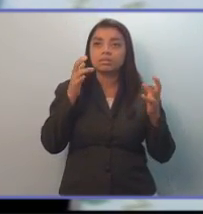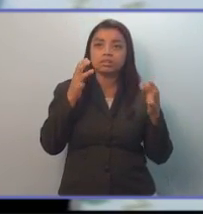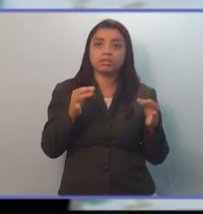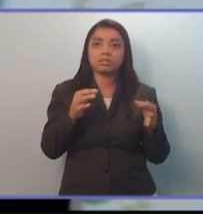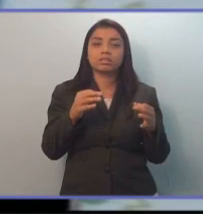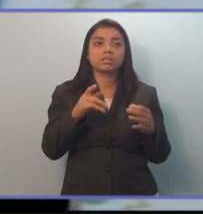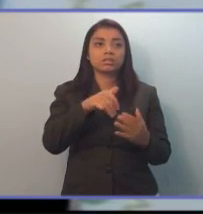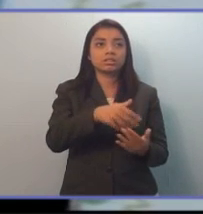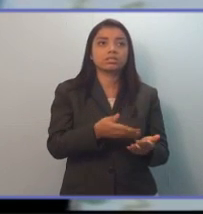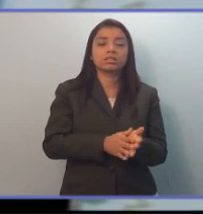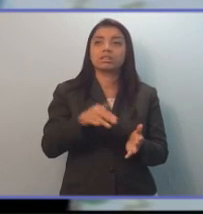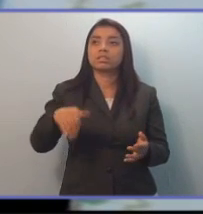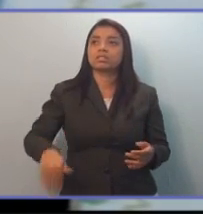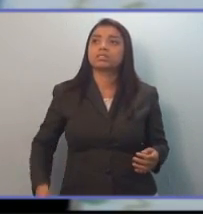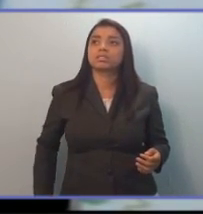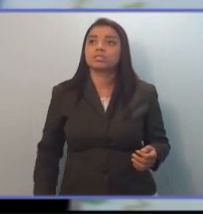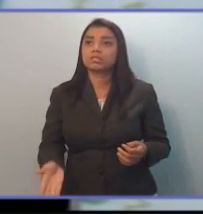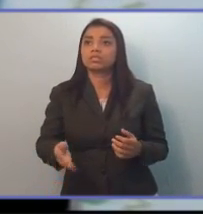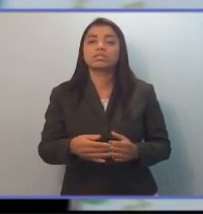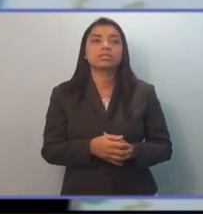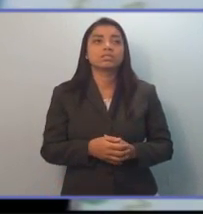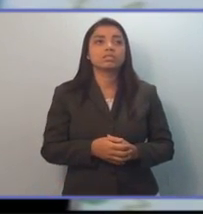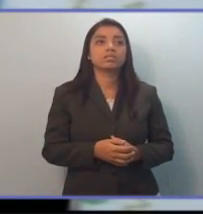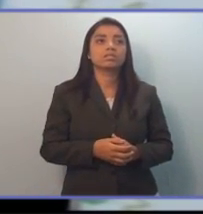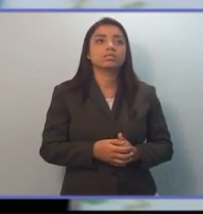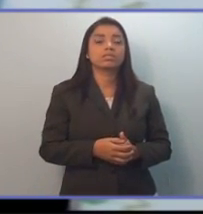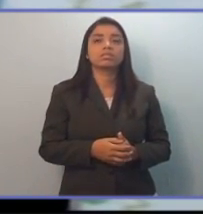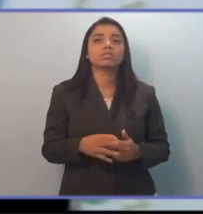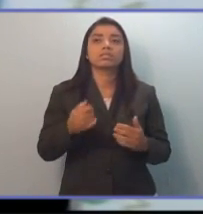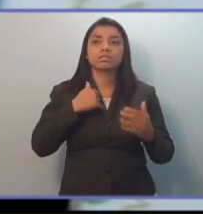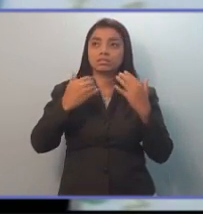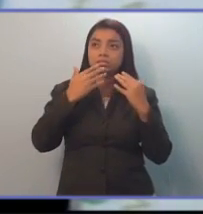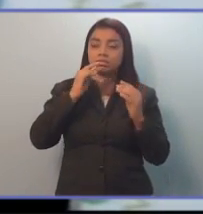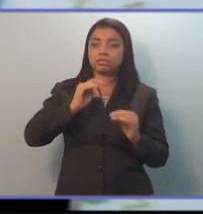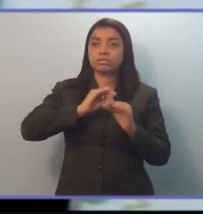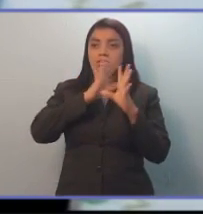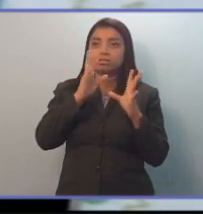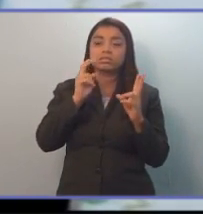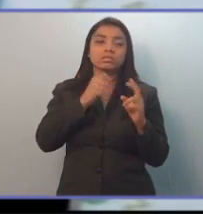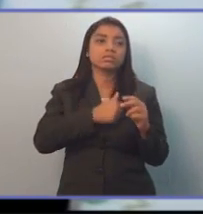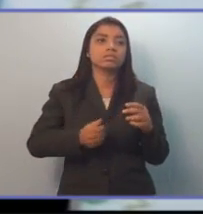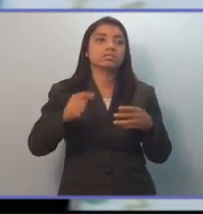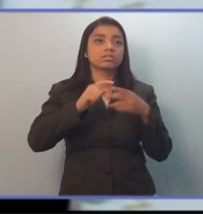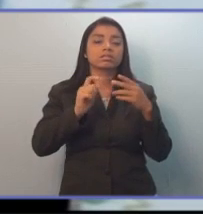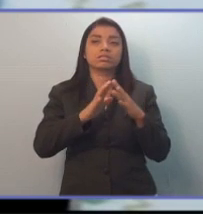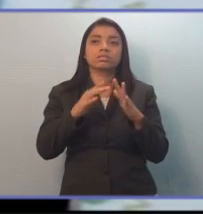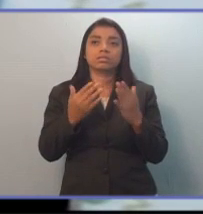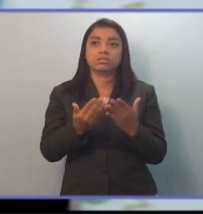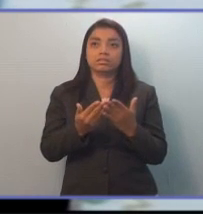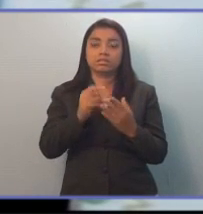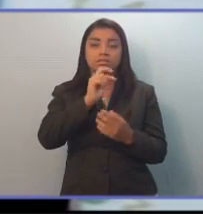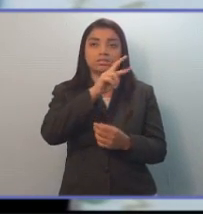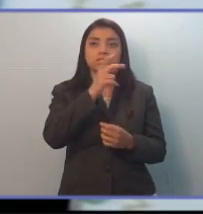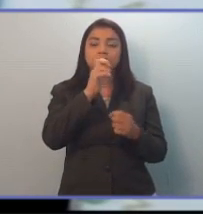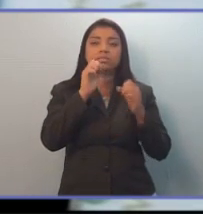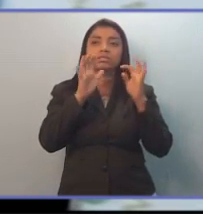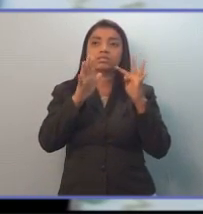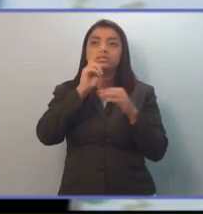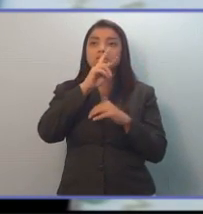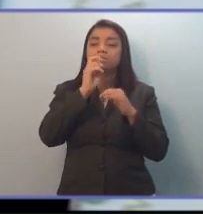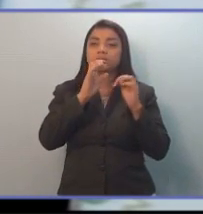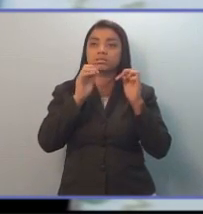que un archivo. Puedo aclararle, en el caso de los magistrados de la Sala de lo Constitucional,